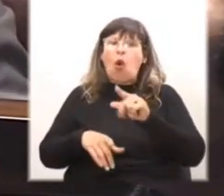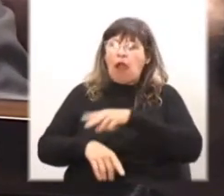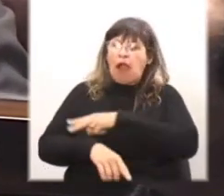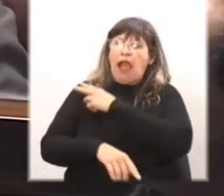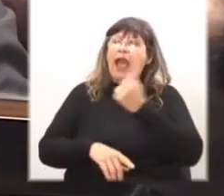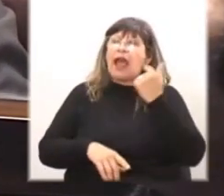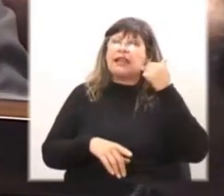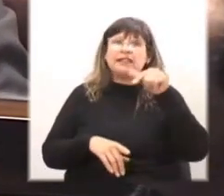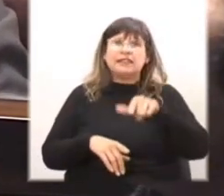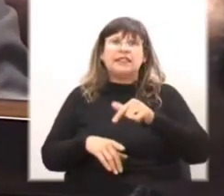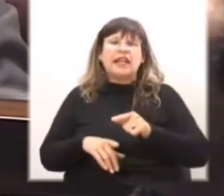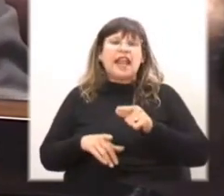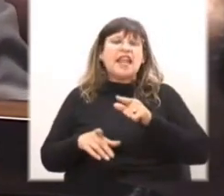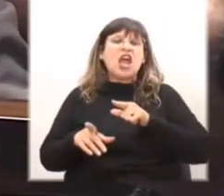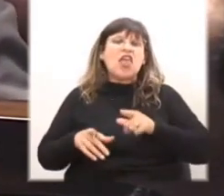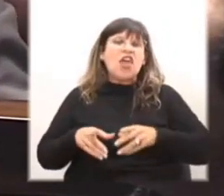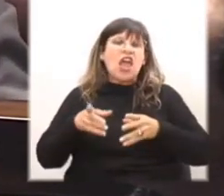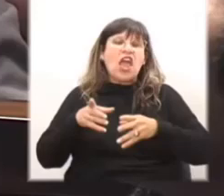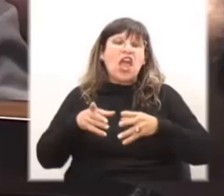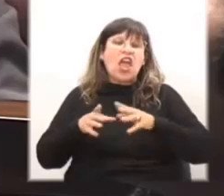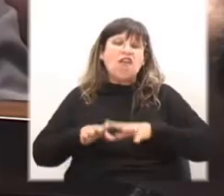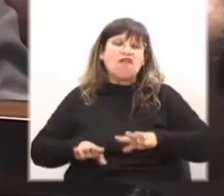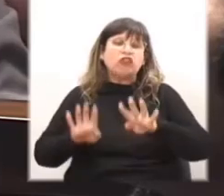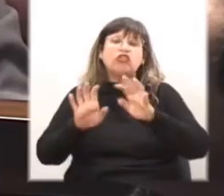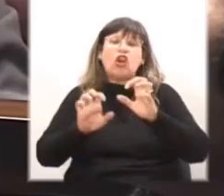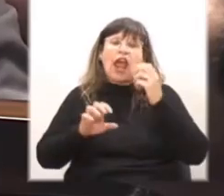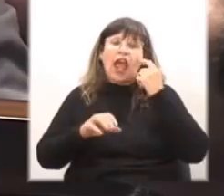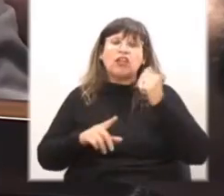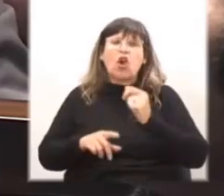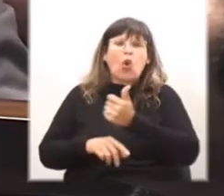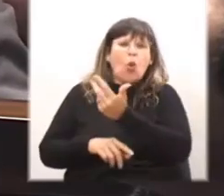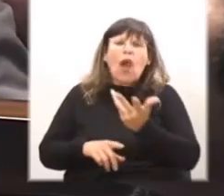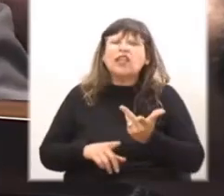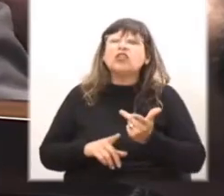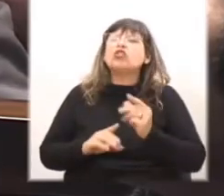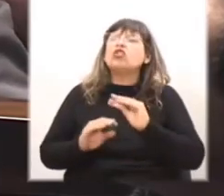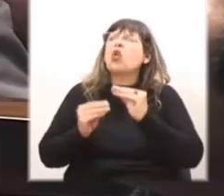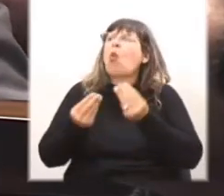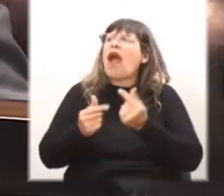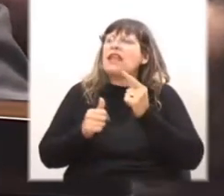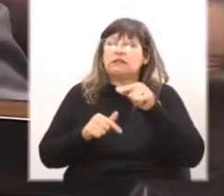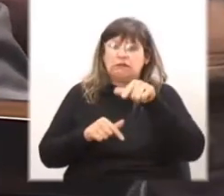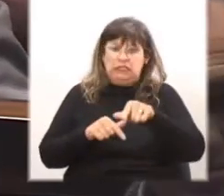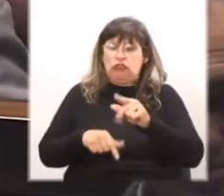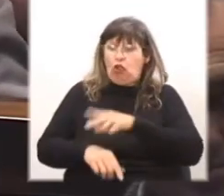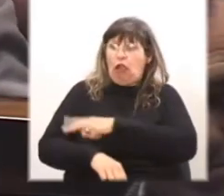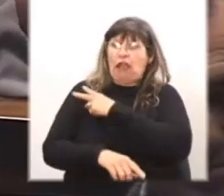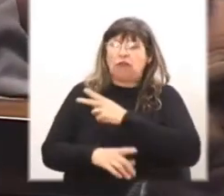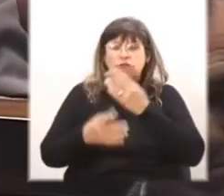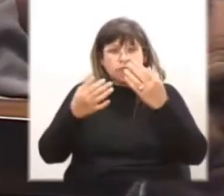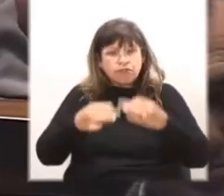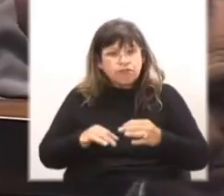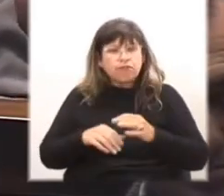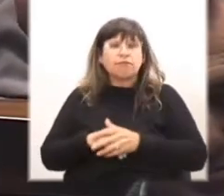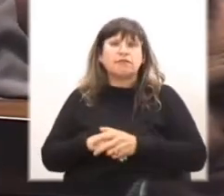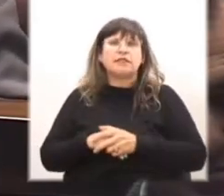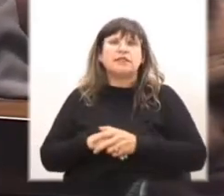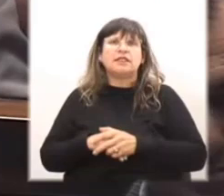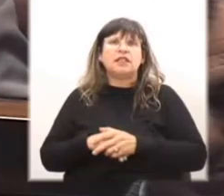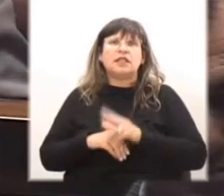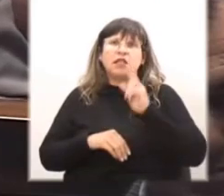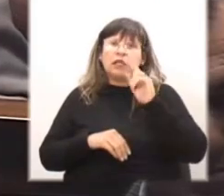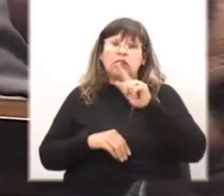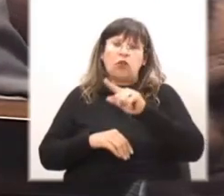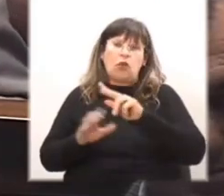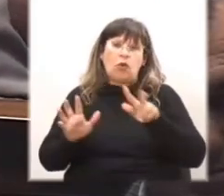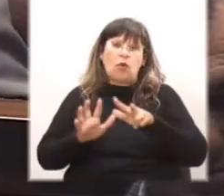escalafón funcional? ¿Cuáles y cuántos son esos cargos concretamente? En el